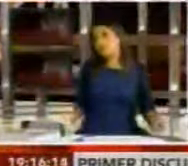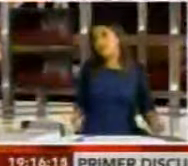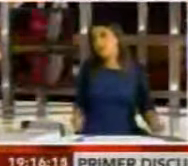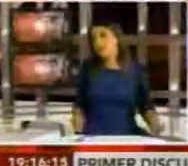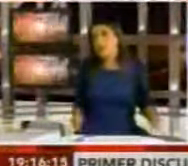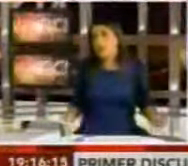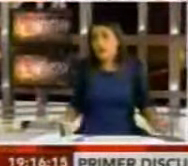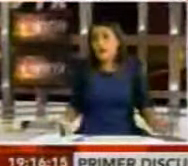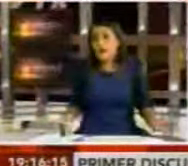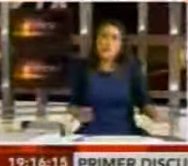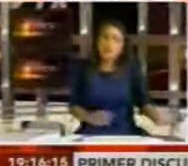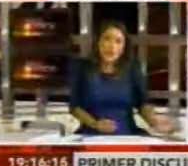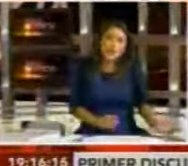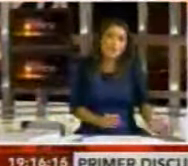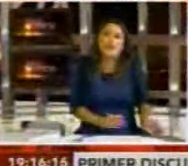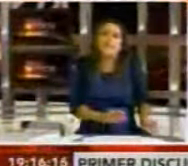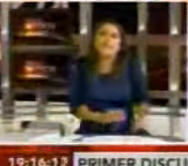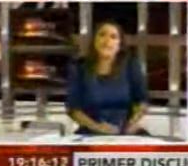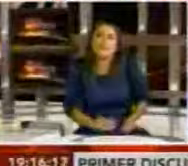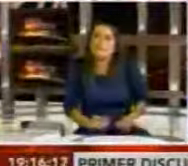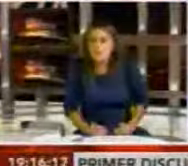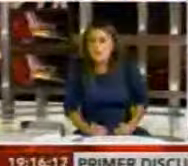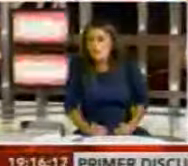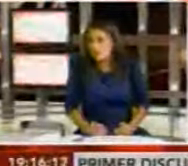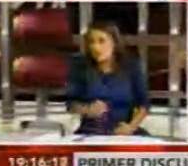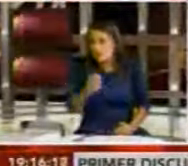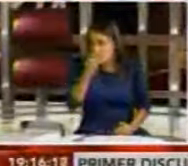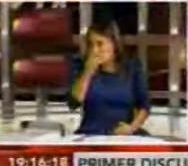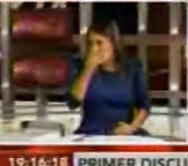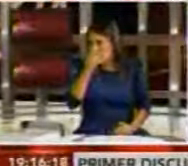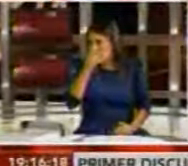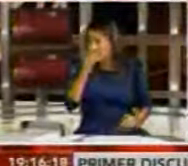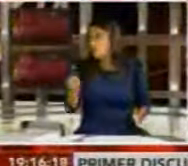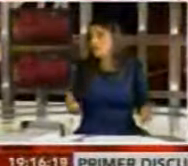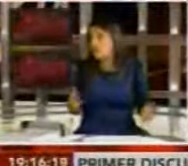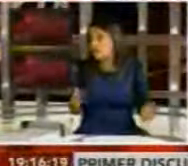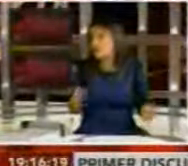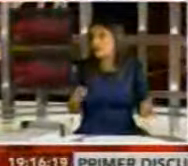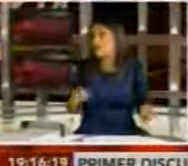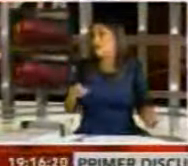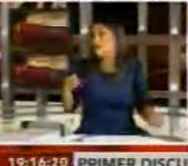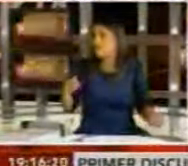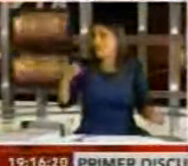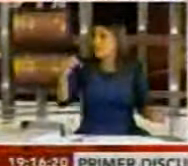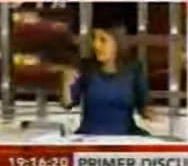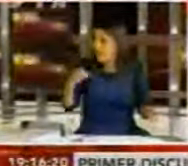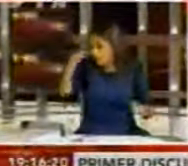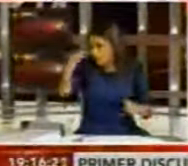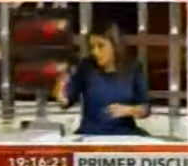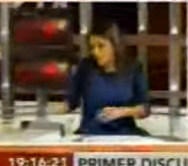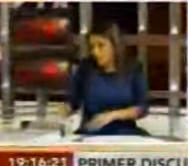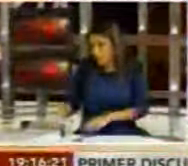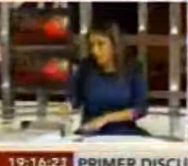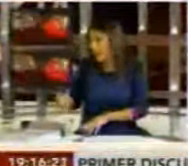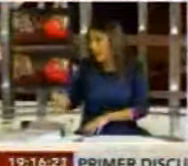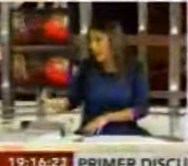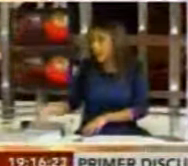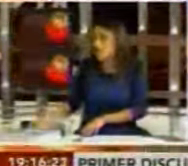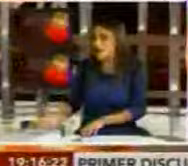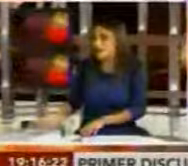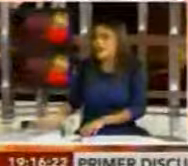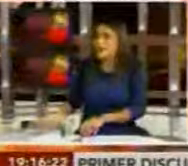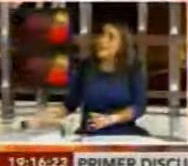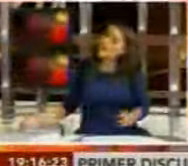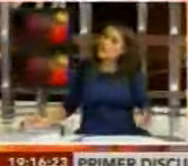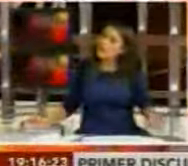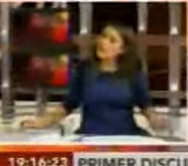hablando de reformas que van a ser graduales. La gratuidad no se va a conseguir durante este año 2014, ni tampoco la reforma tributaria, que va a ser gradual, va a ir aumentando en porcentaje año